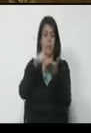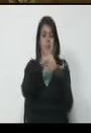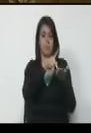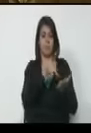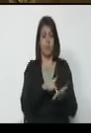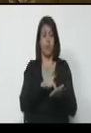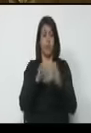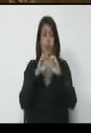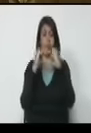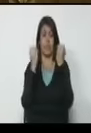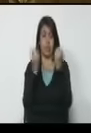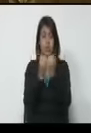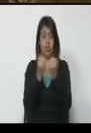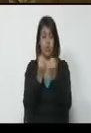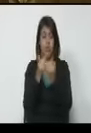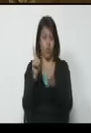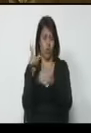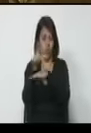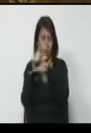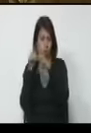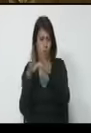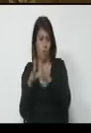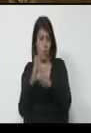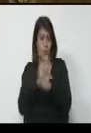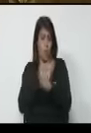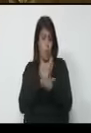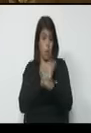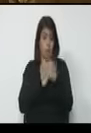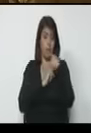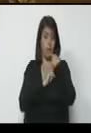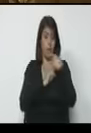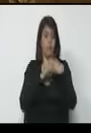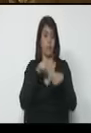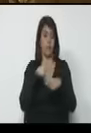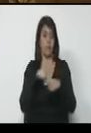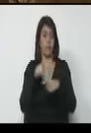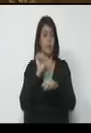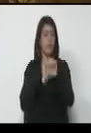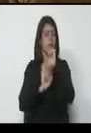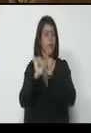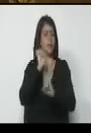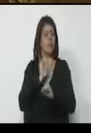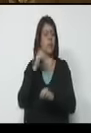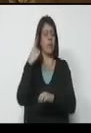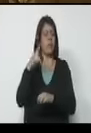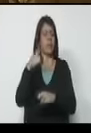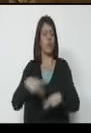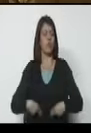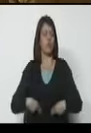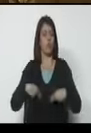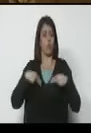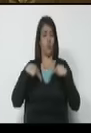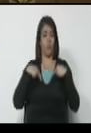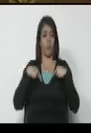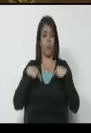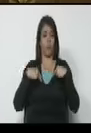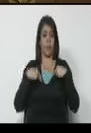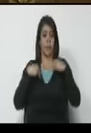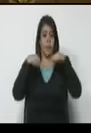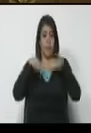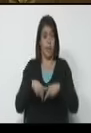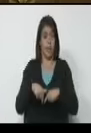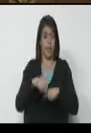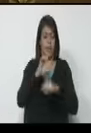participan ONGs que se autodefinen como defensores de los derechos humanos.